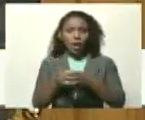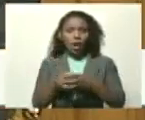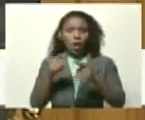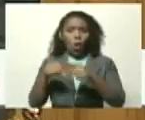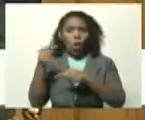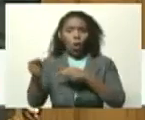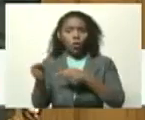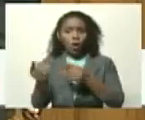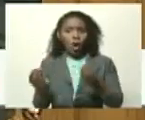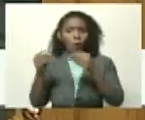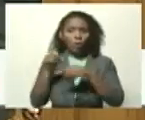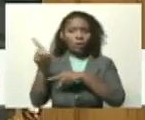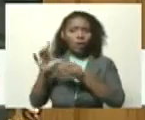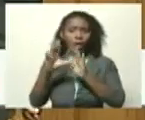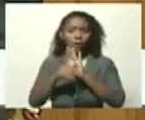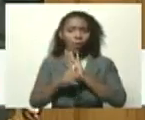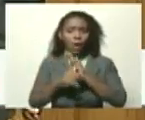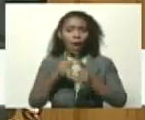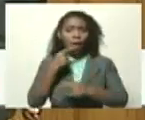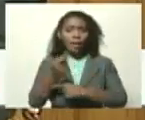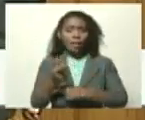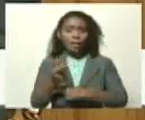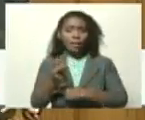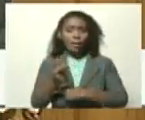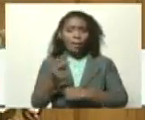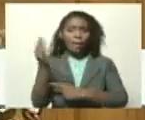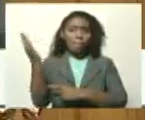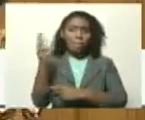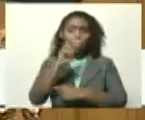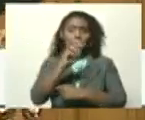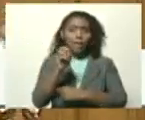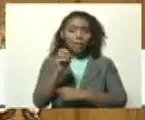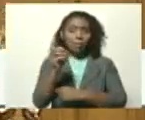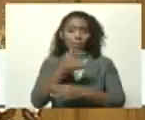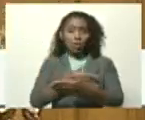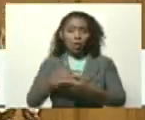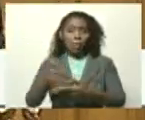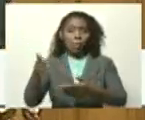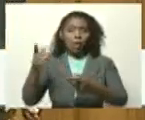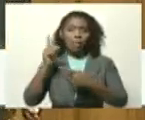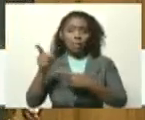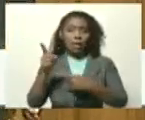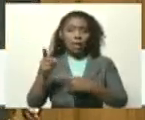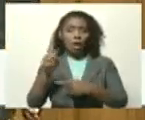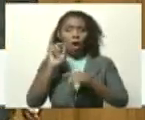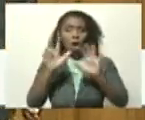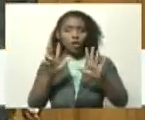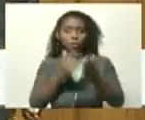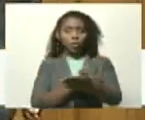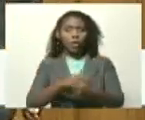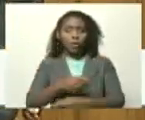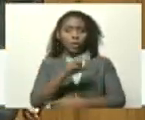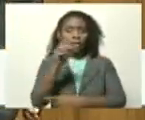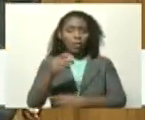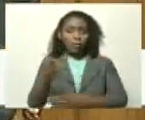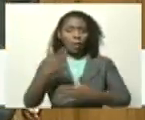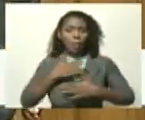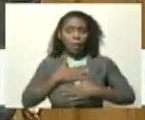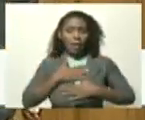otros cómplices de robo y dice 20 millones para ti, 8 millones para ti, 300 millones